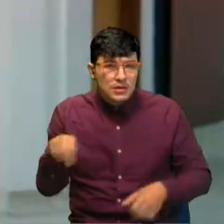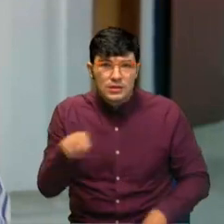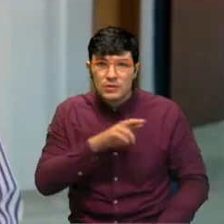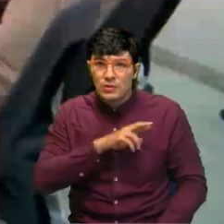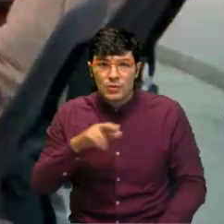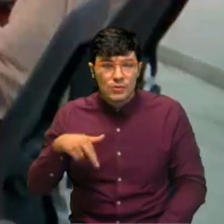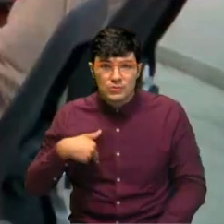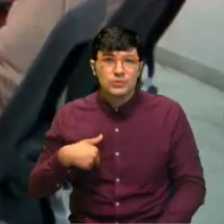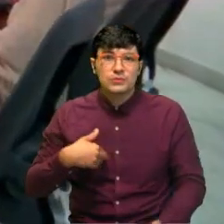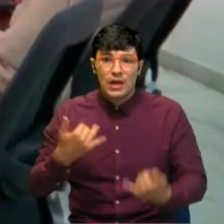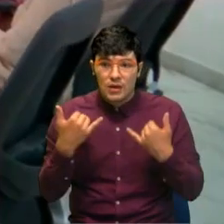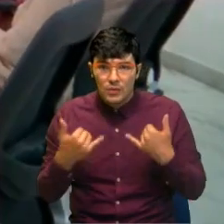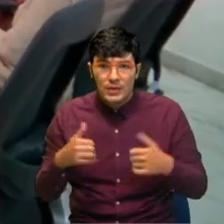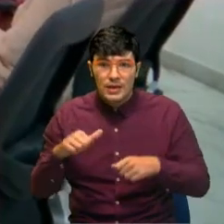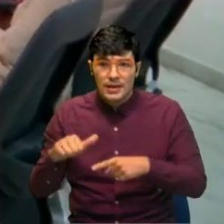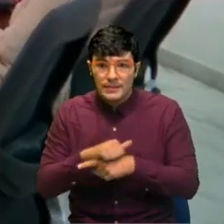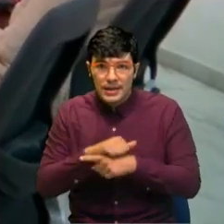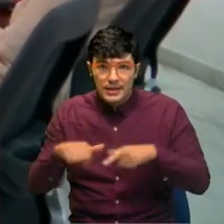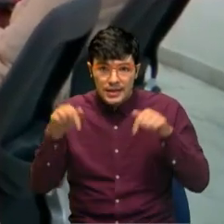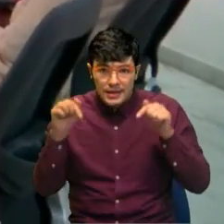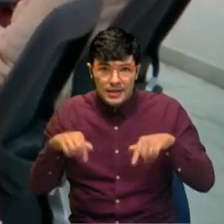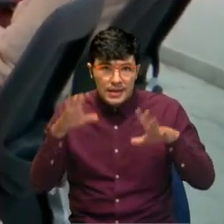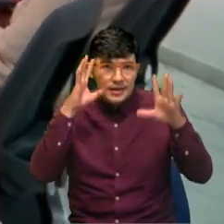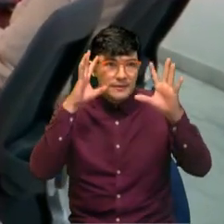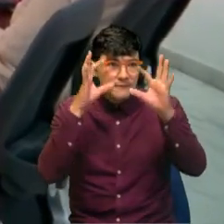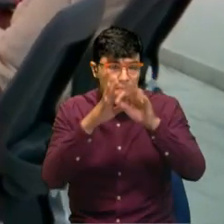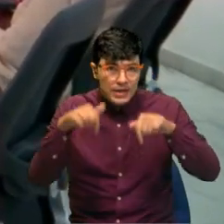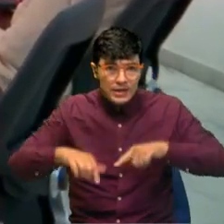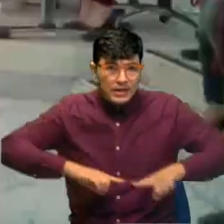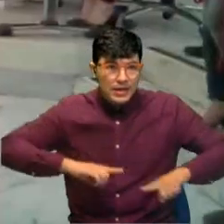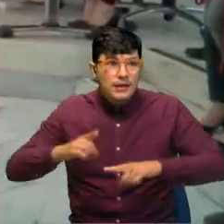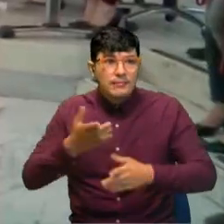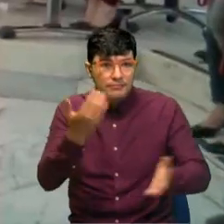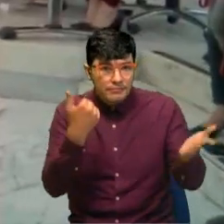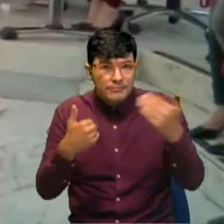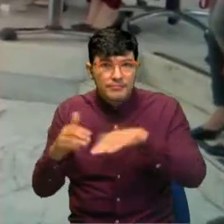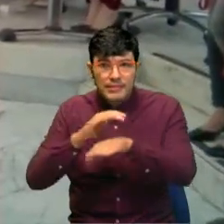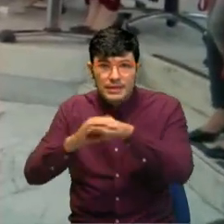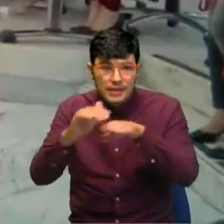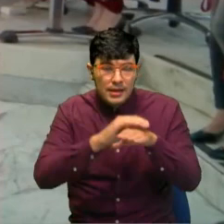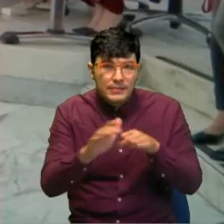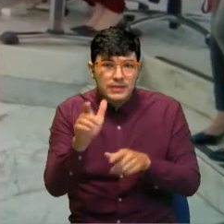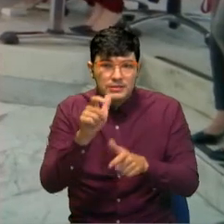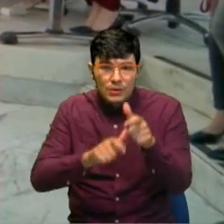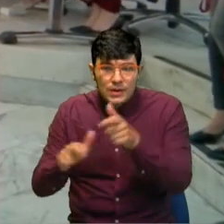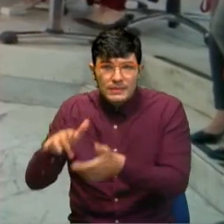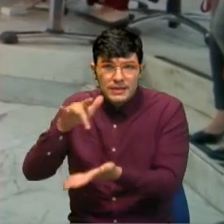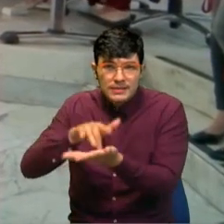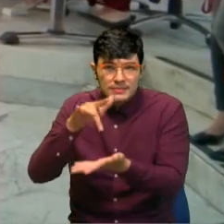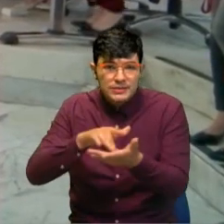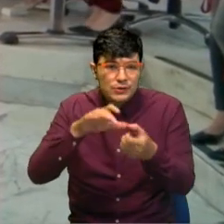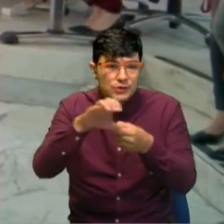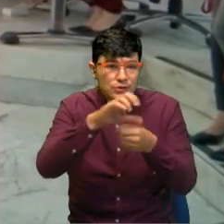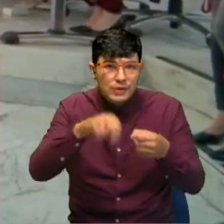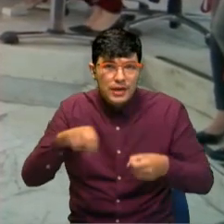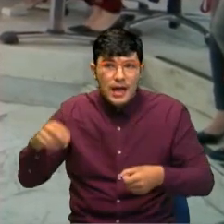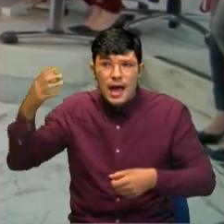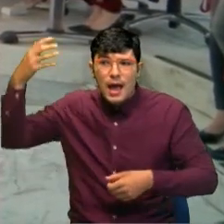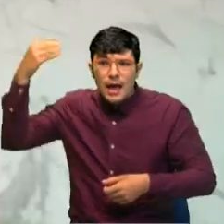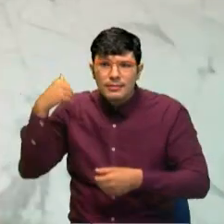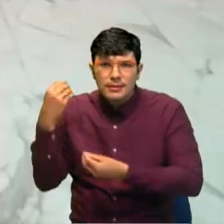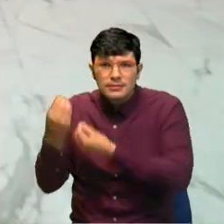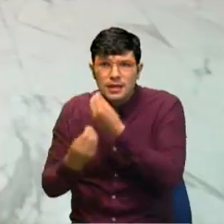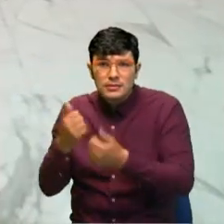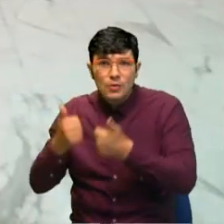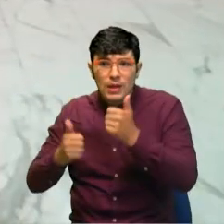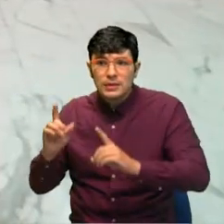que hemos tenido en esta administración es tener en cuenta la participación ciudadana llamar a más partido persona porque él y así antes era que estas